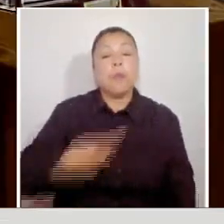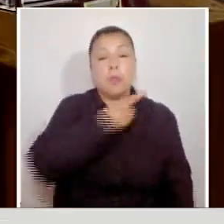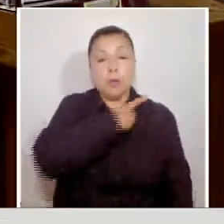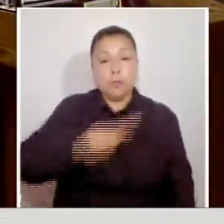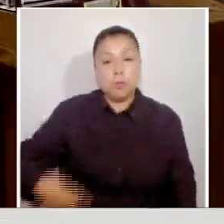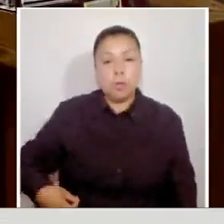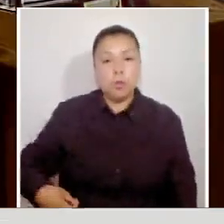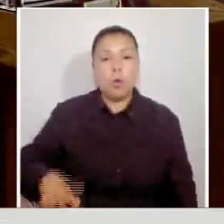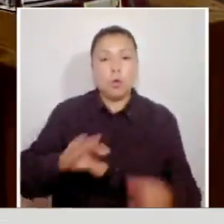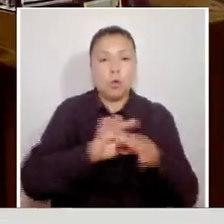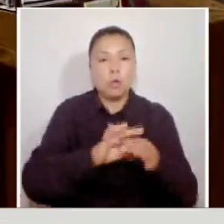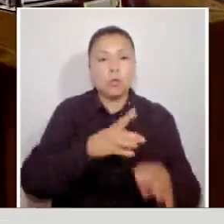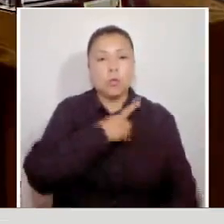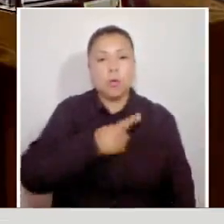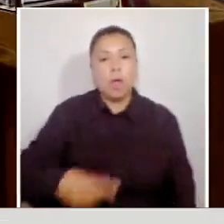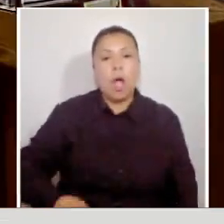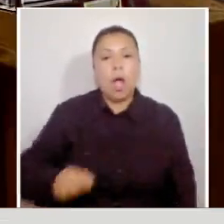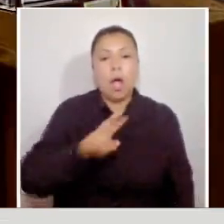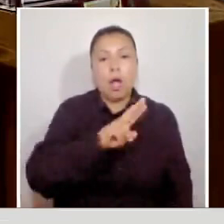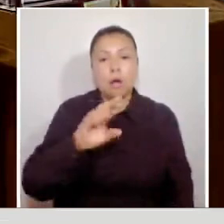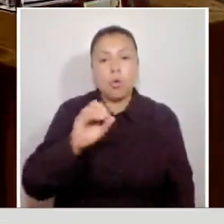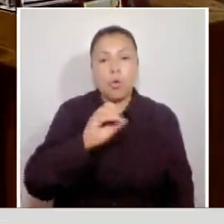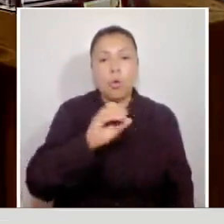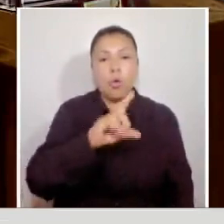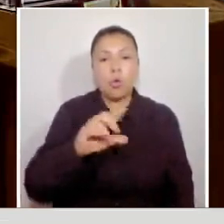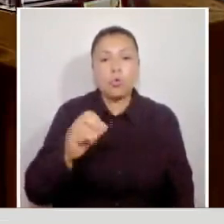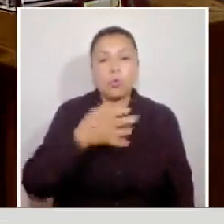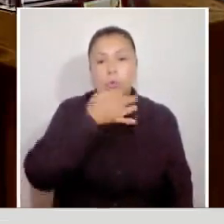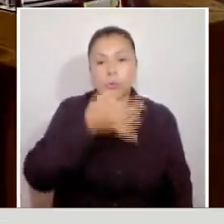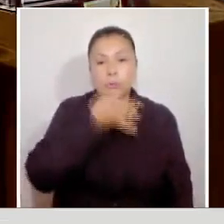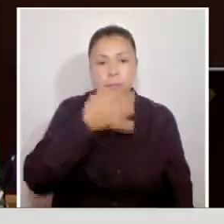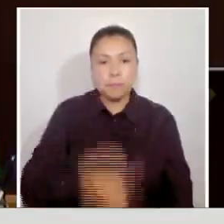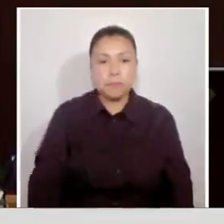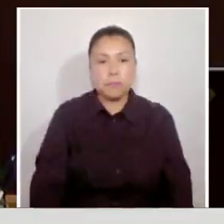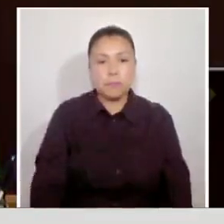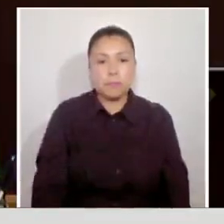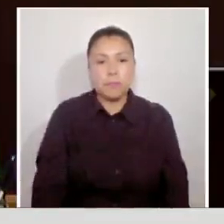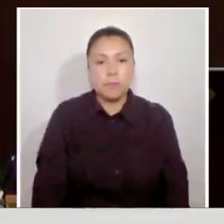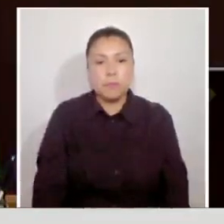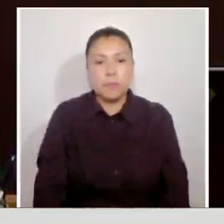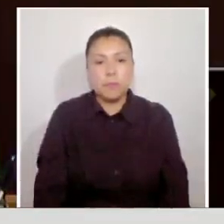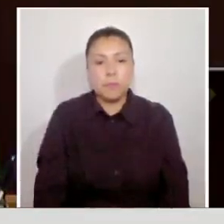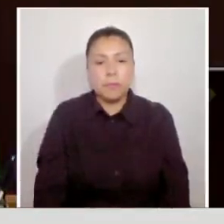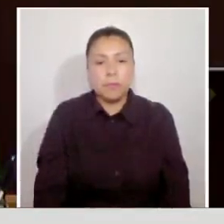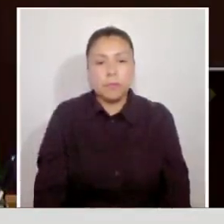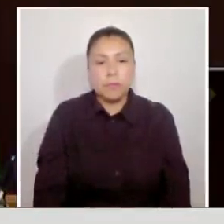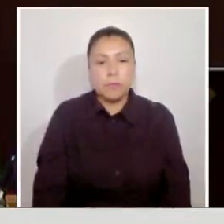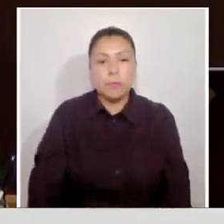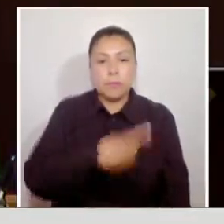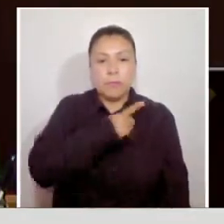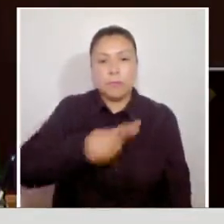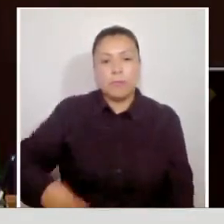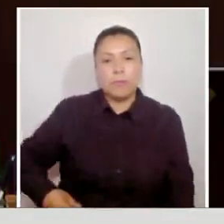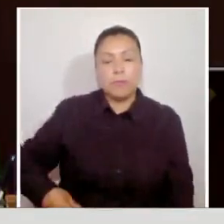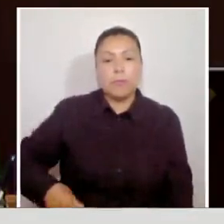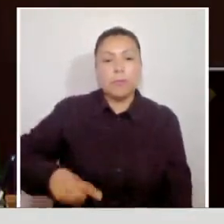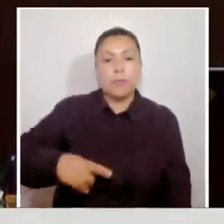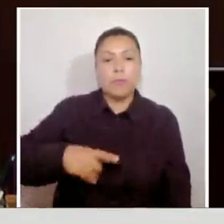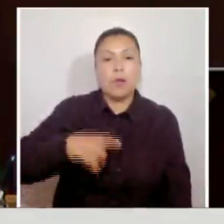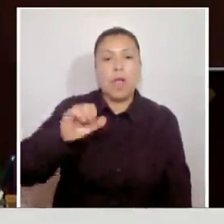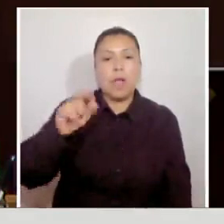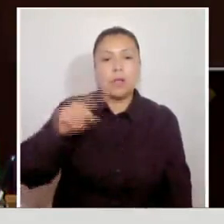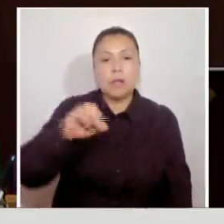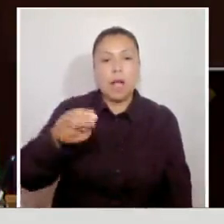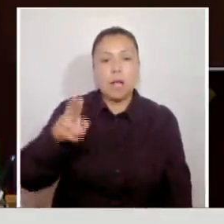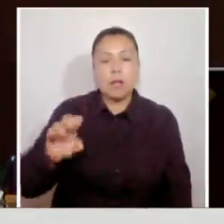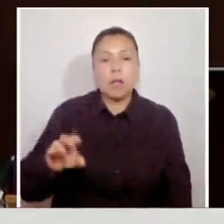royo tiene la palabra donan cer no tiene la palabra diputado